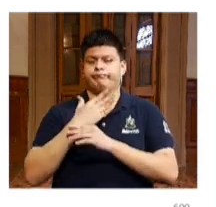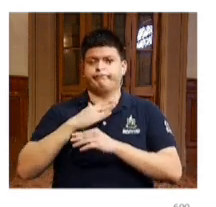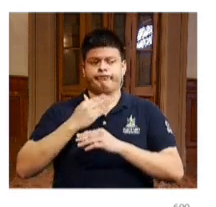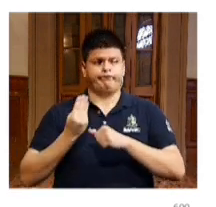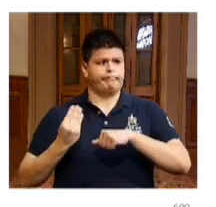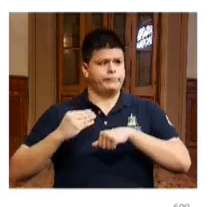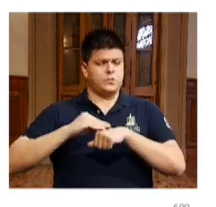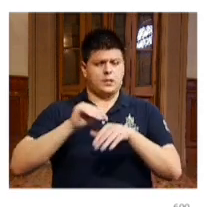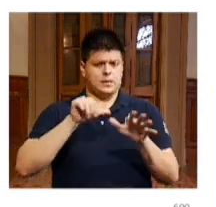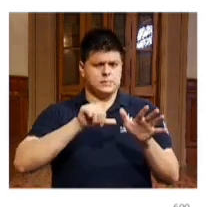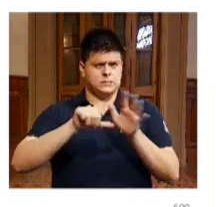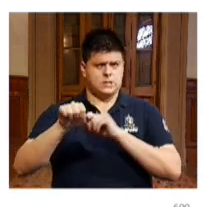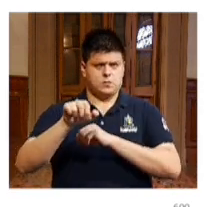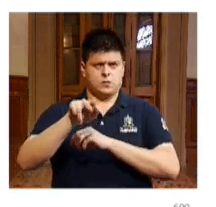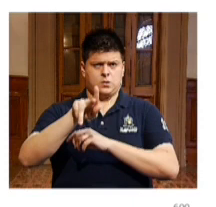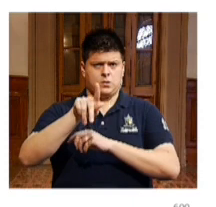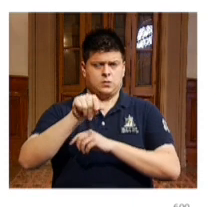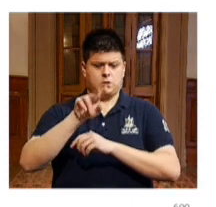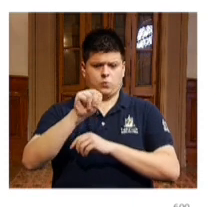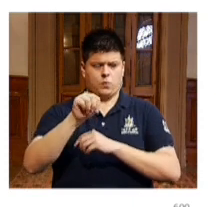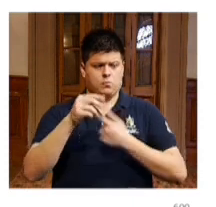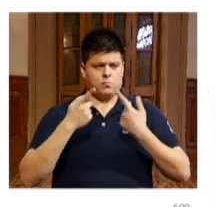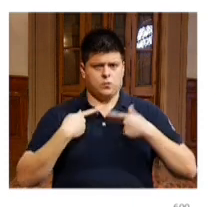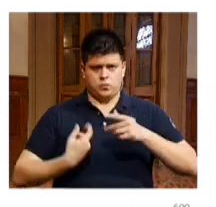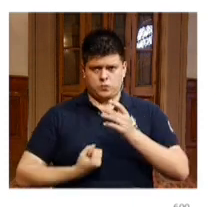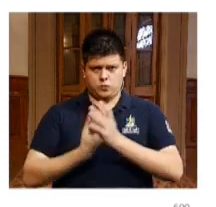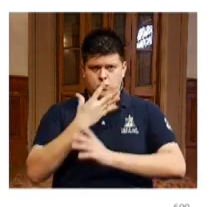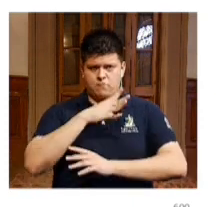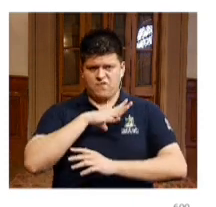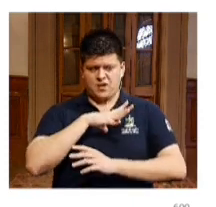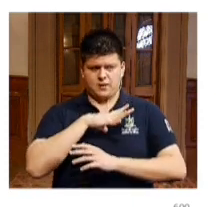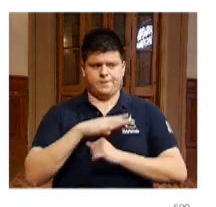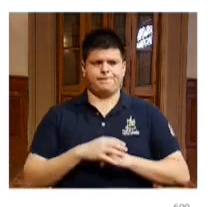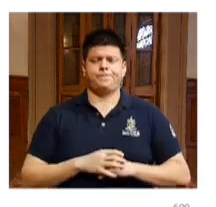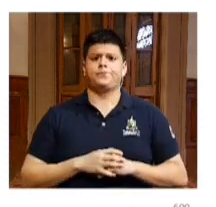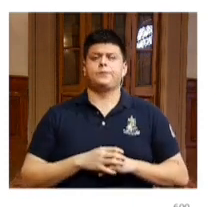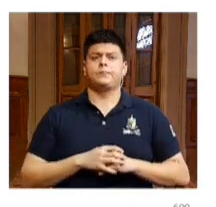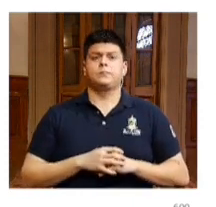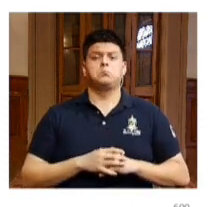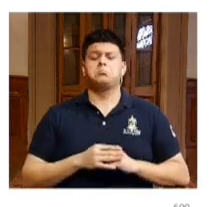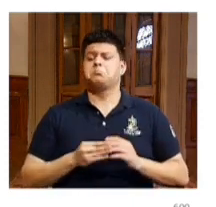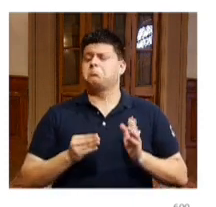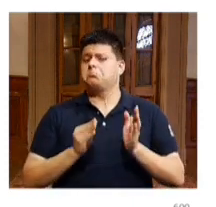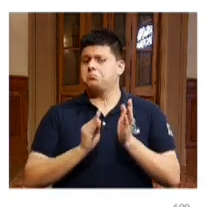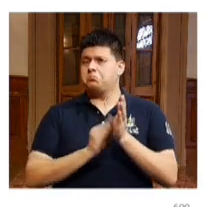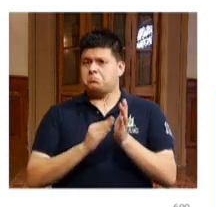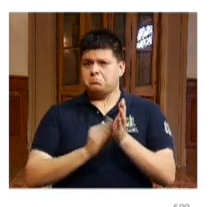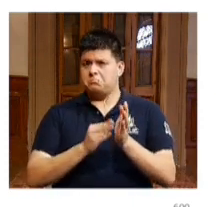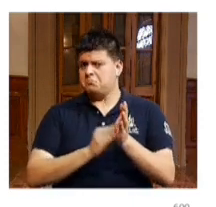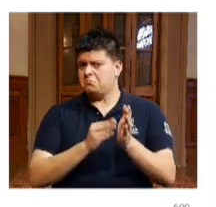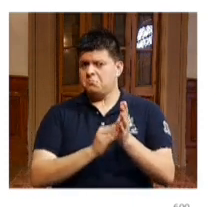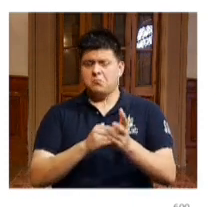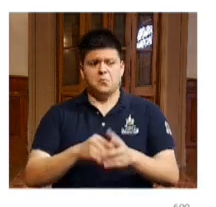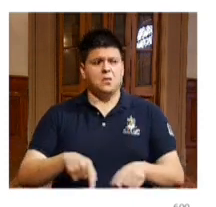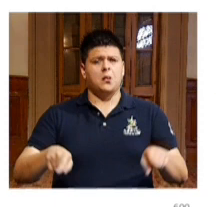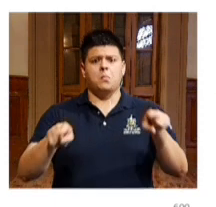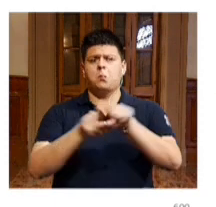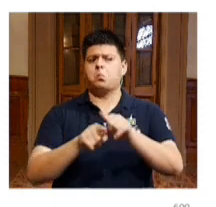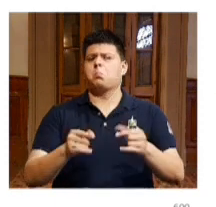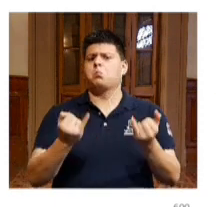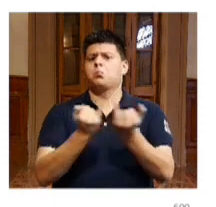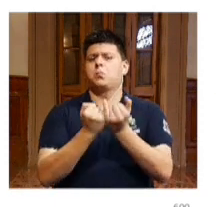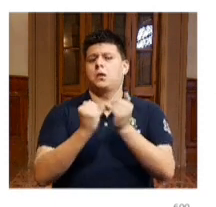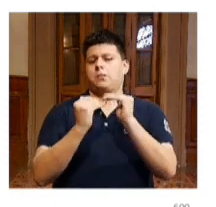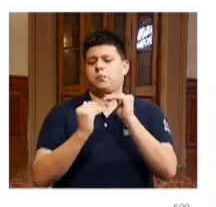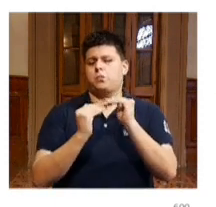sumando 679 casos nuevos y continuamos con la tendencia que nos marca